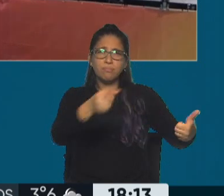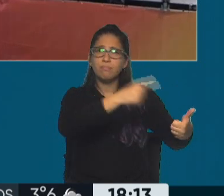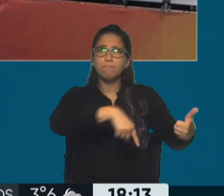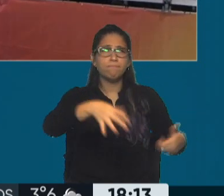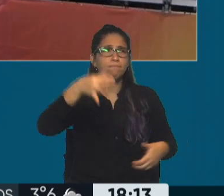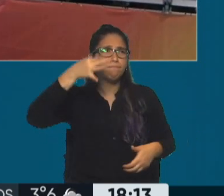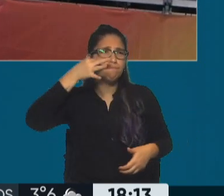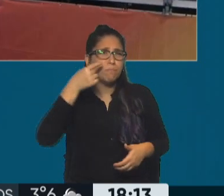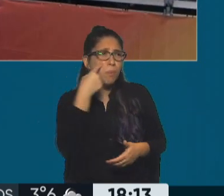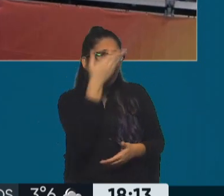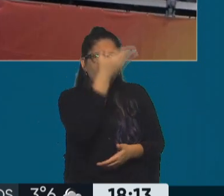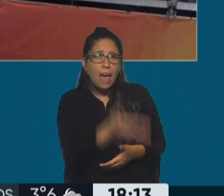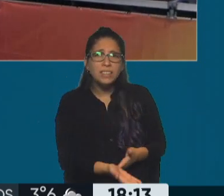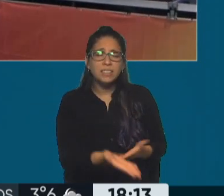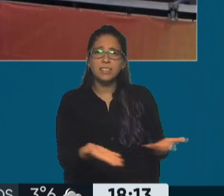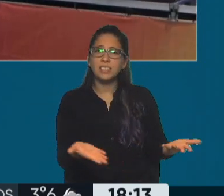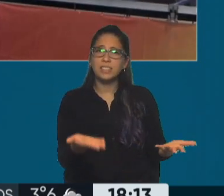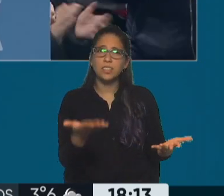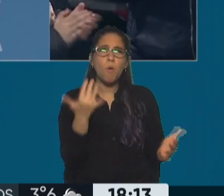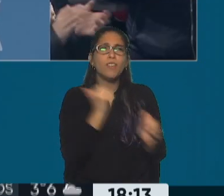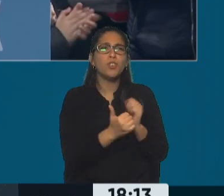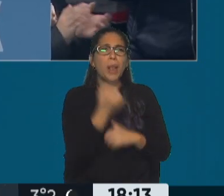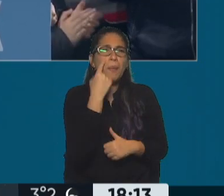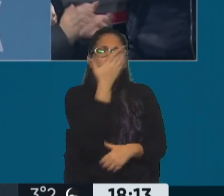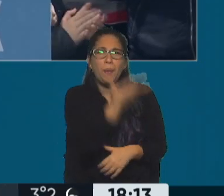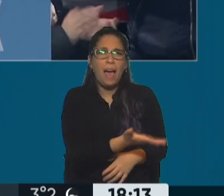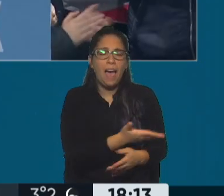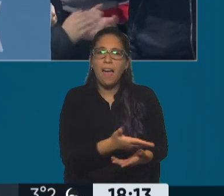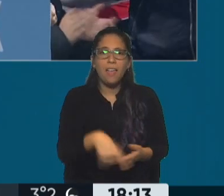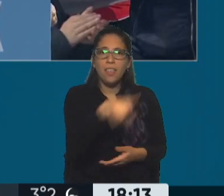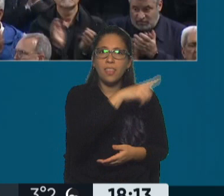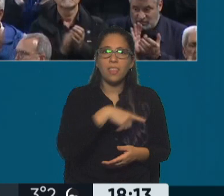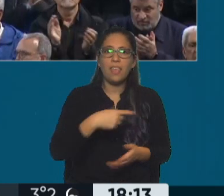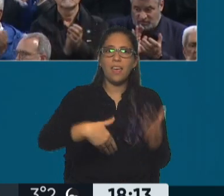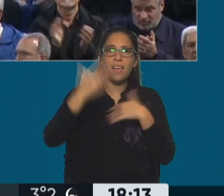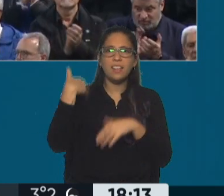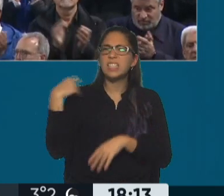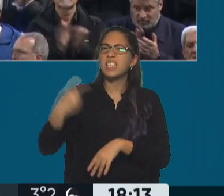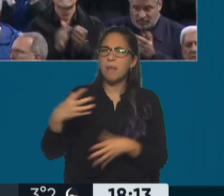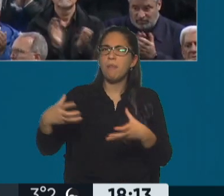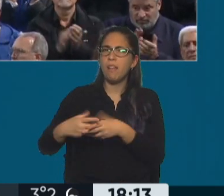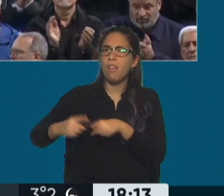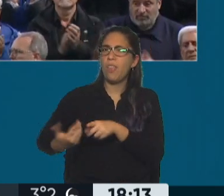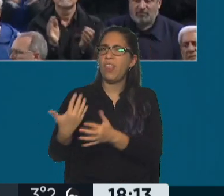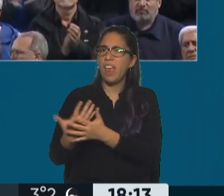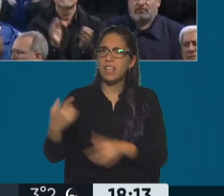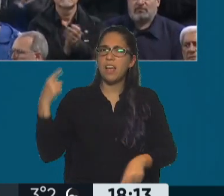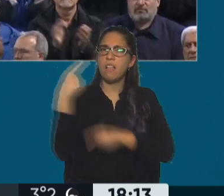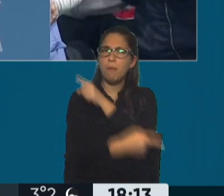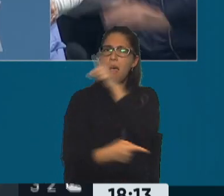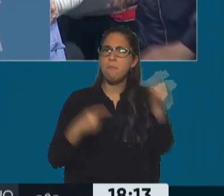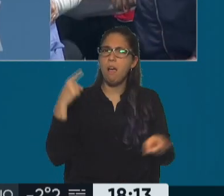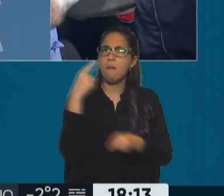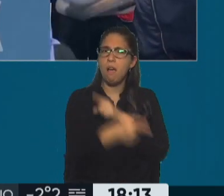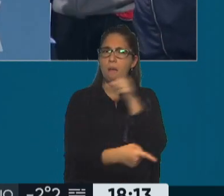testimonio vivo de esto. Y son, fíjense qué curioso, permanentemente atacadas por la derecha, con